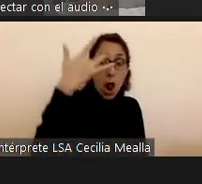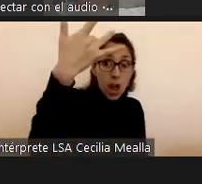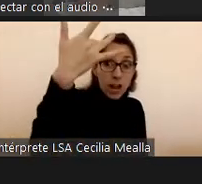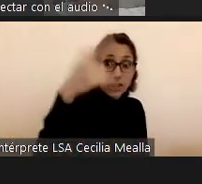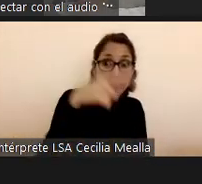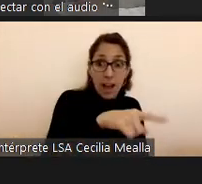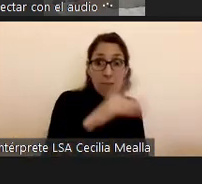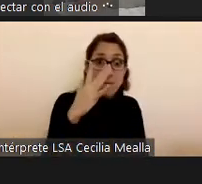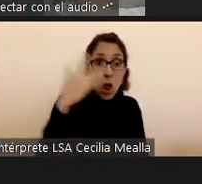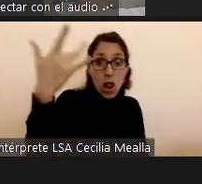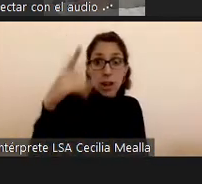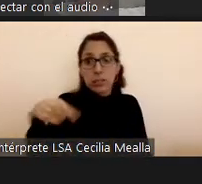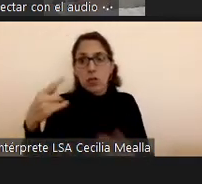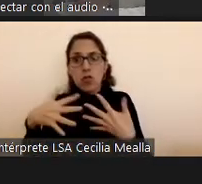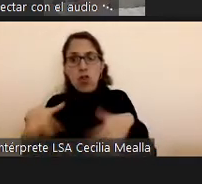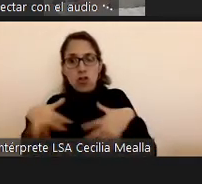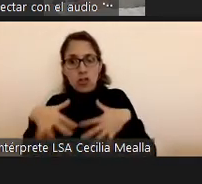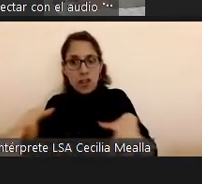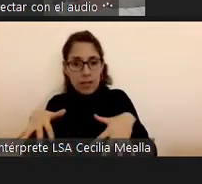de color rosa.